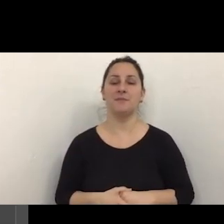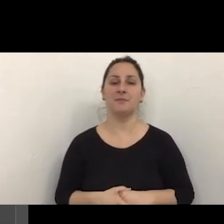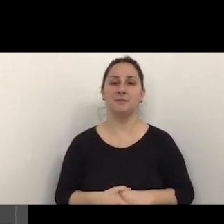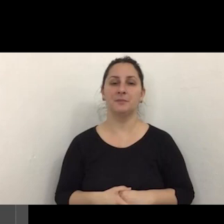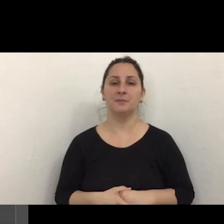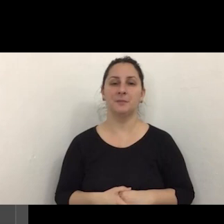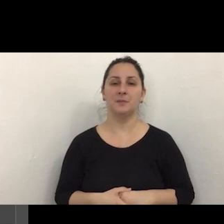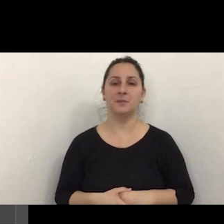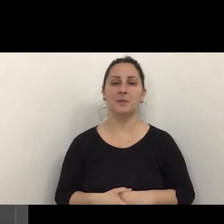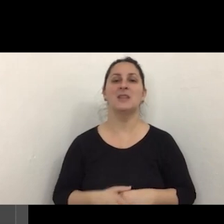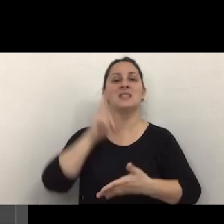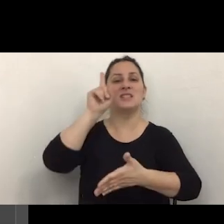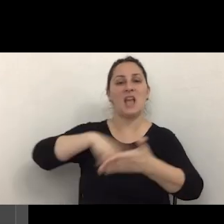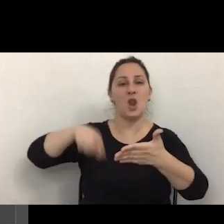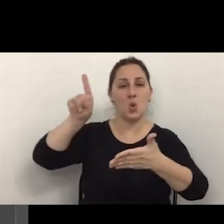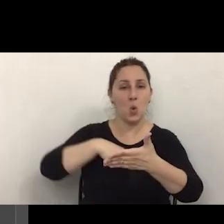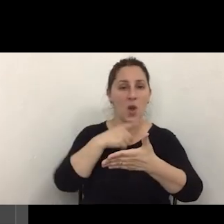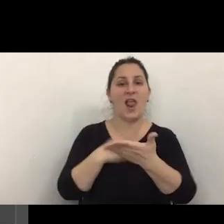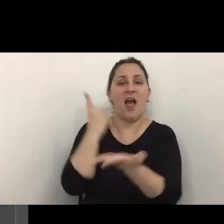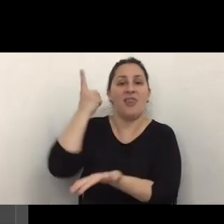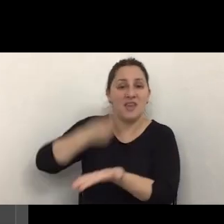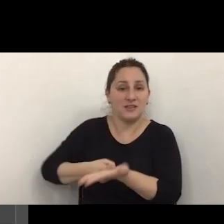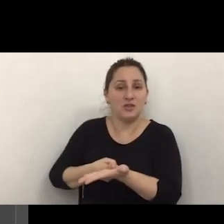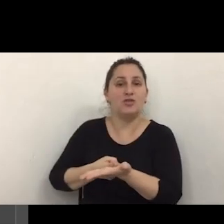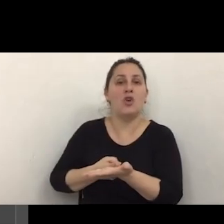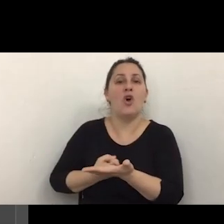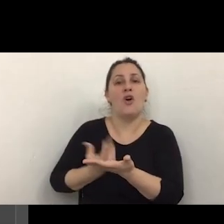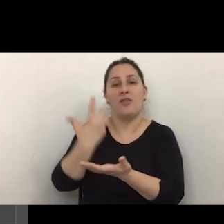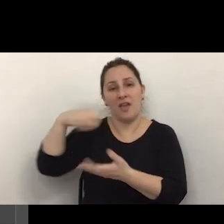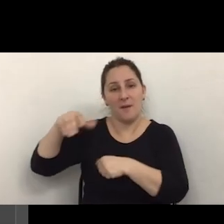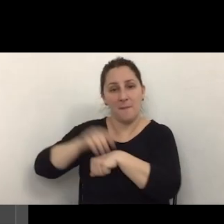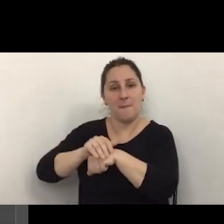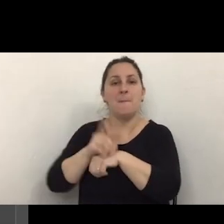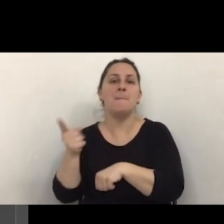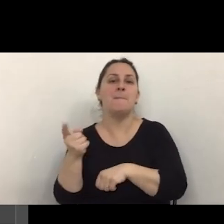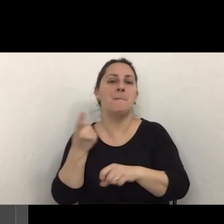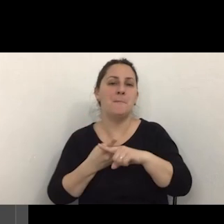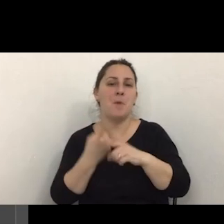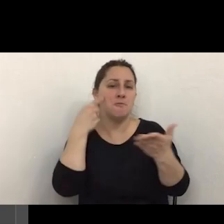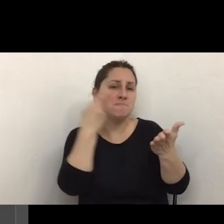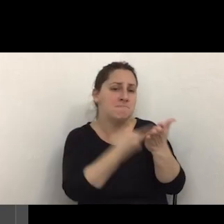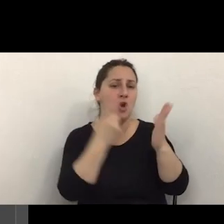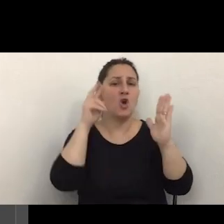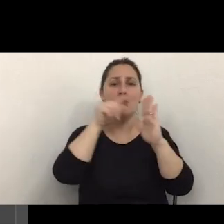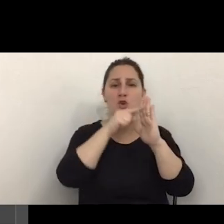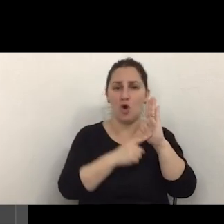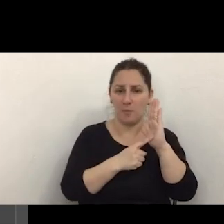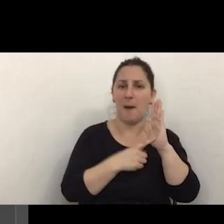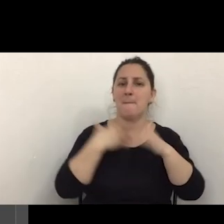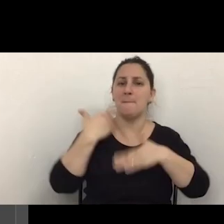subsidiariamente que se anule la decisión jurisdiccional impugnada por inobservancia de las normas procesales.